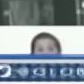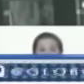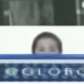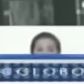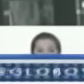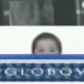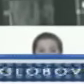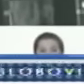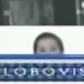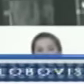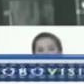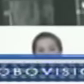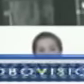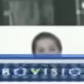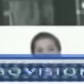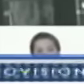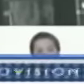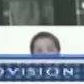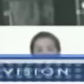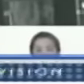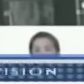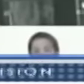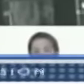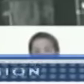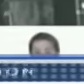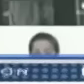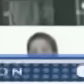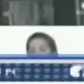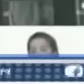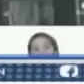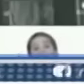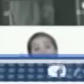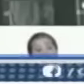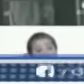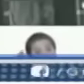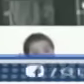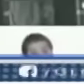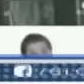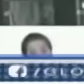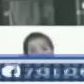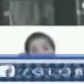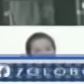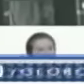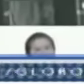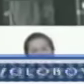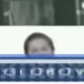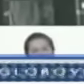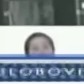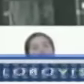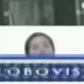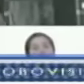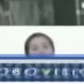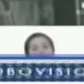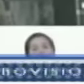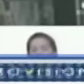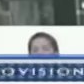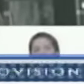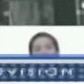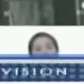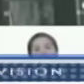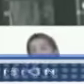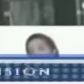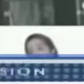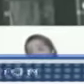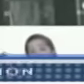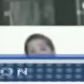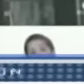anegadas. Igualmente en el estado Lara, específicamente en el municipio Palavecino, el día de anoche se